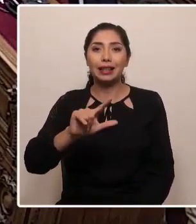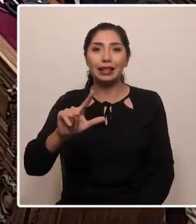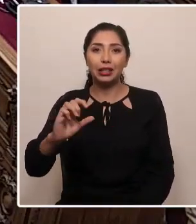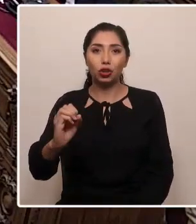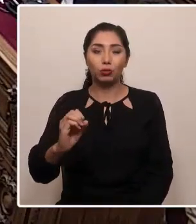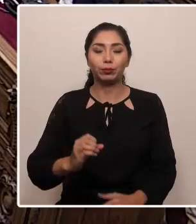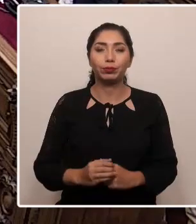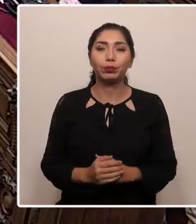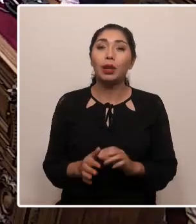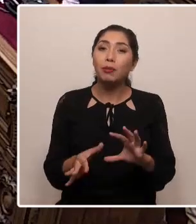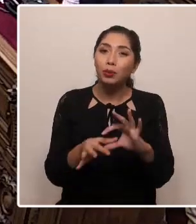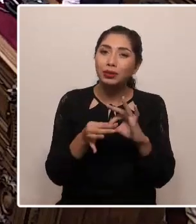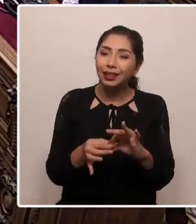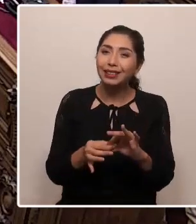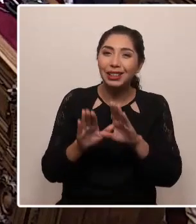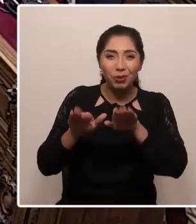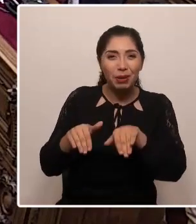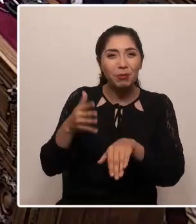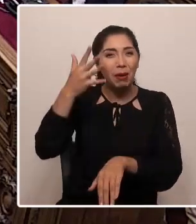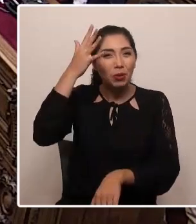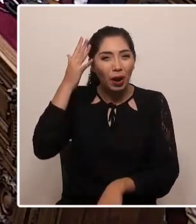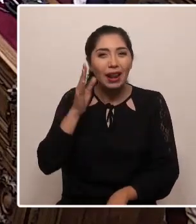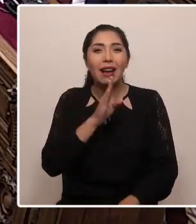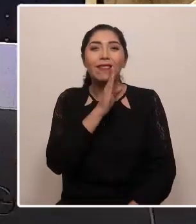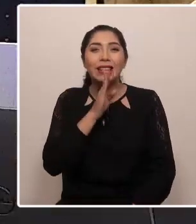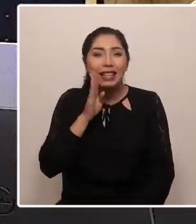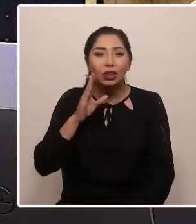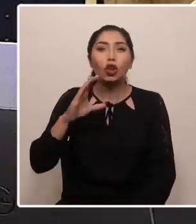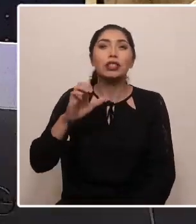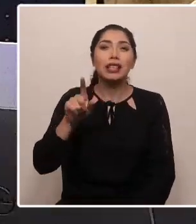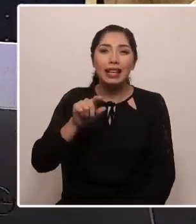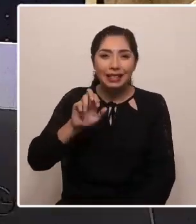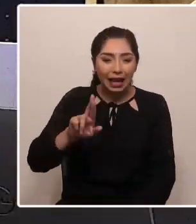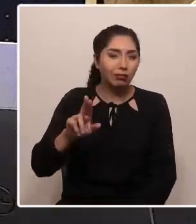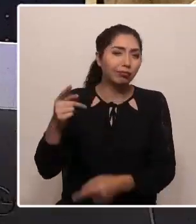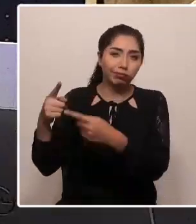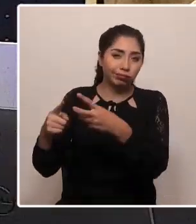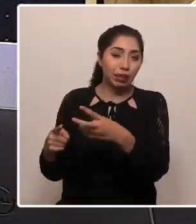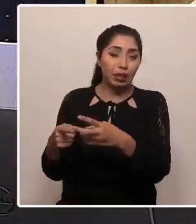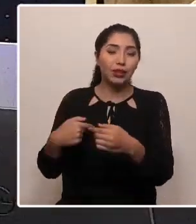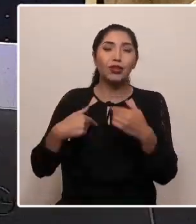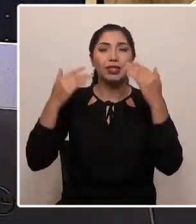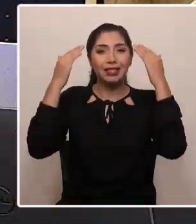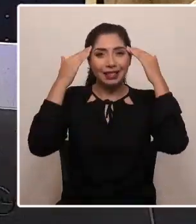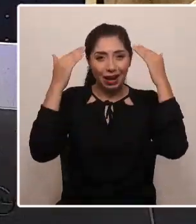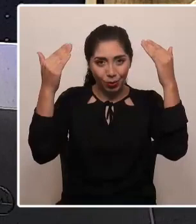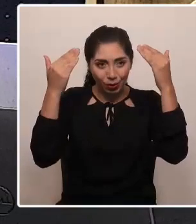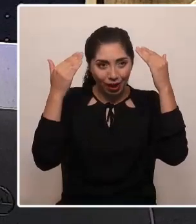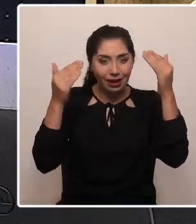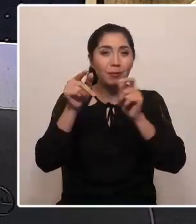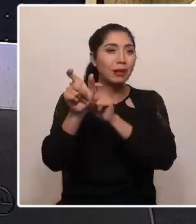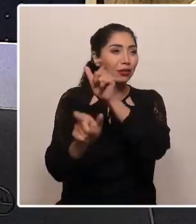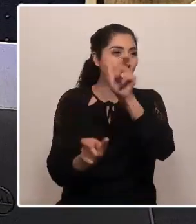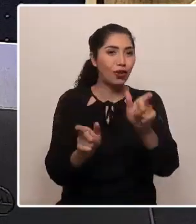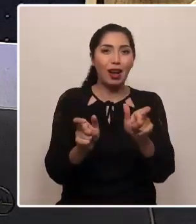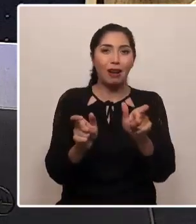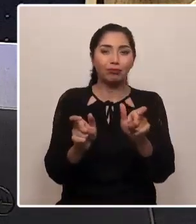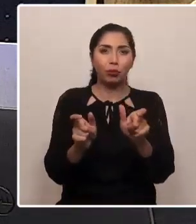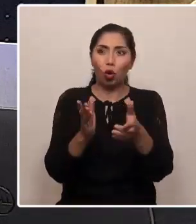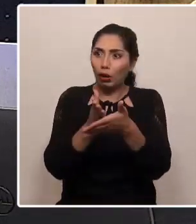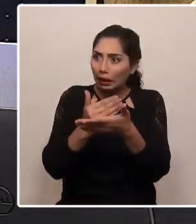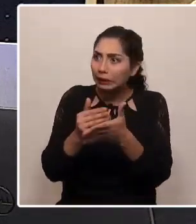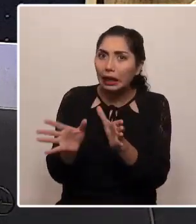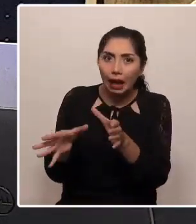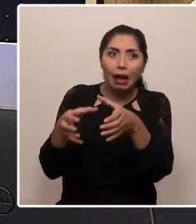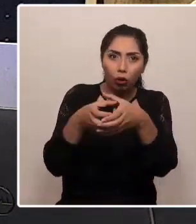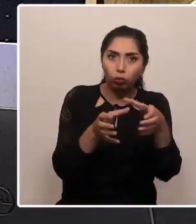Muchas gracias. En la misma línea de Manuela, Benito, César, Valentina. Saludar a las y los pobladores organizadas y organizados